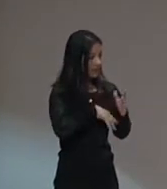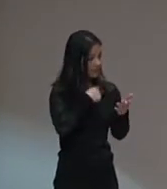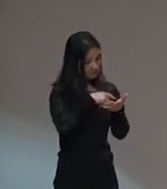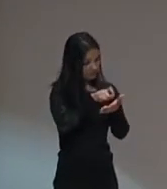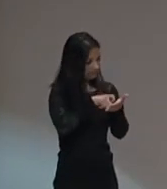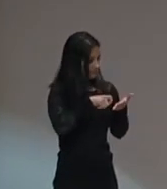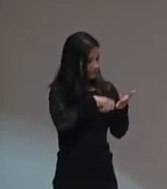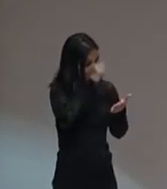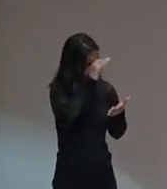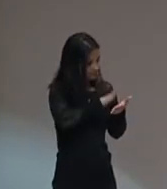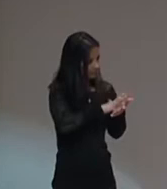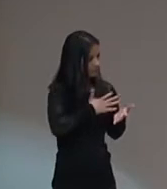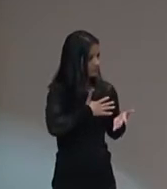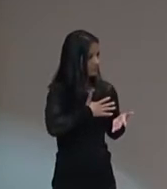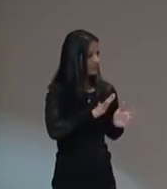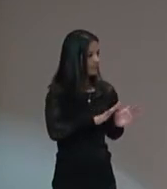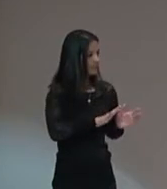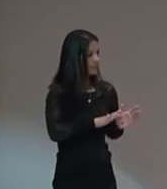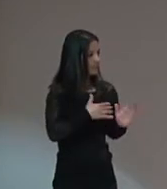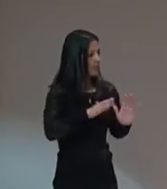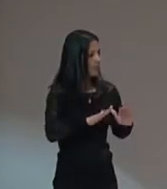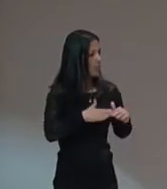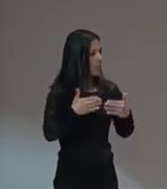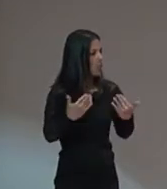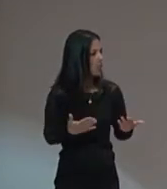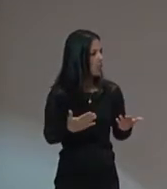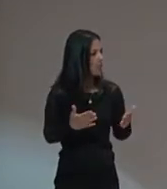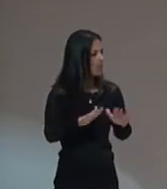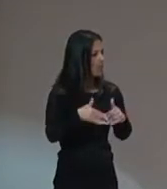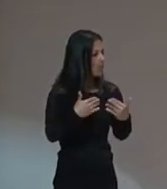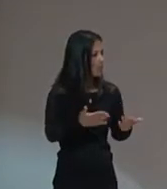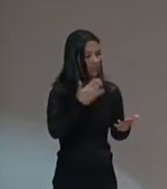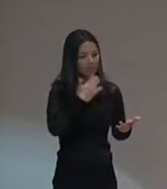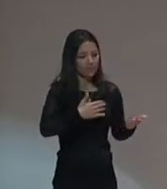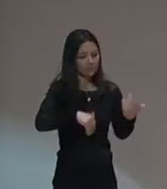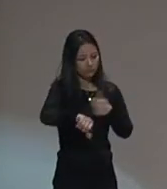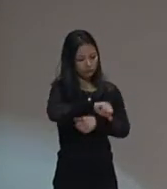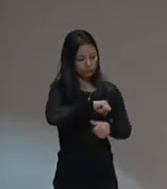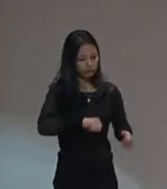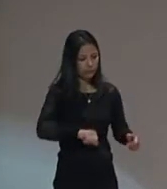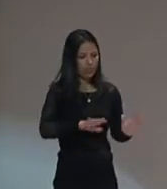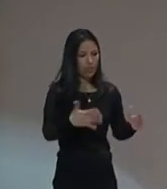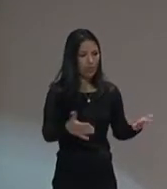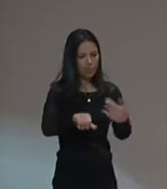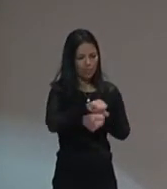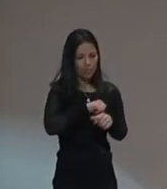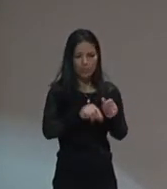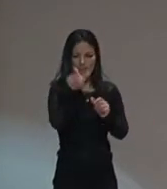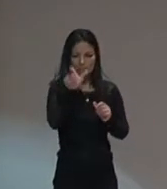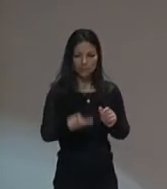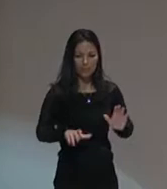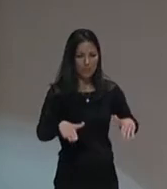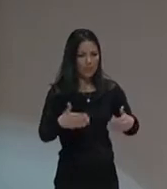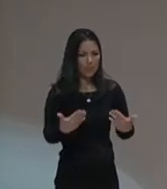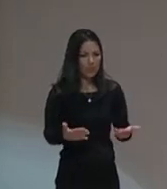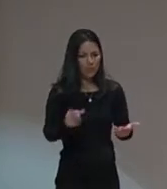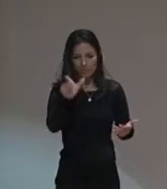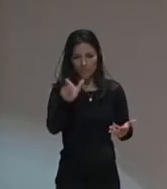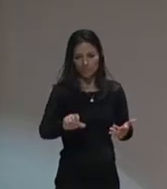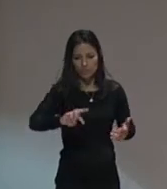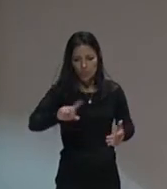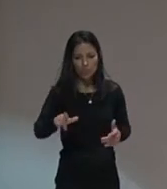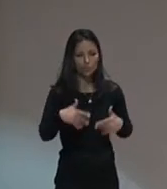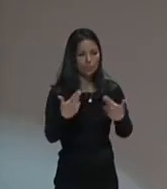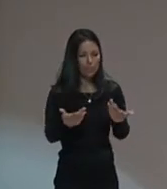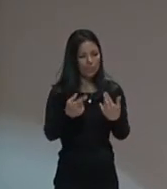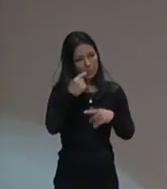acá es, ¿cómo restituimos la proximidad del otro? ¿Cómo restituimos al otro como un otro? Es la